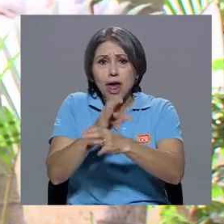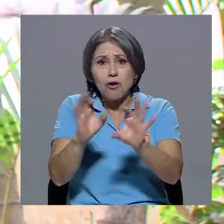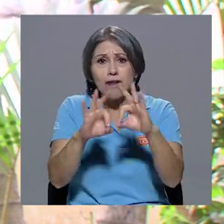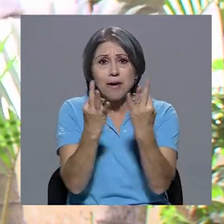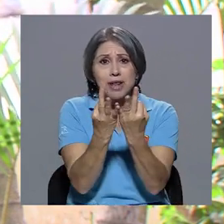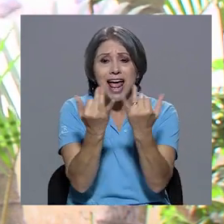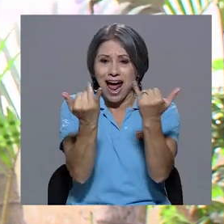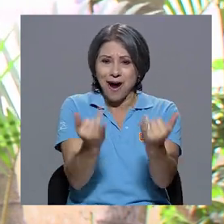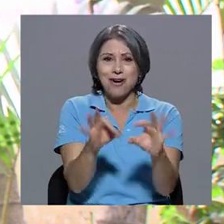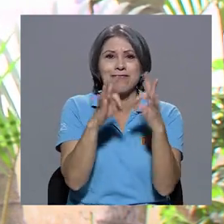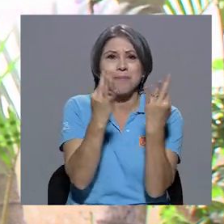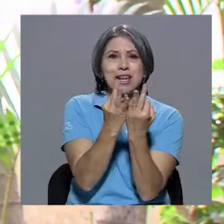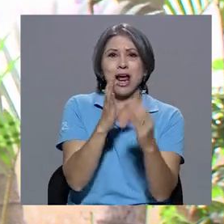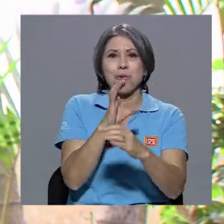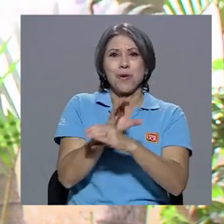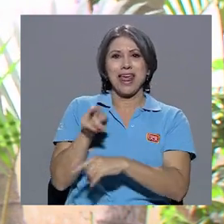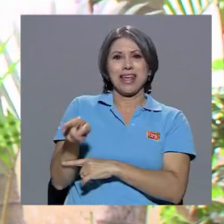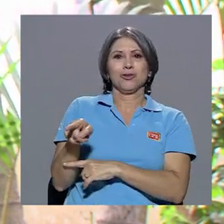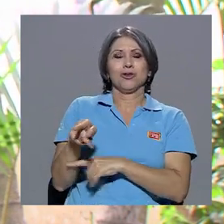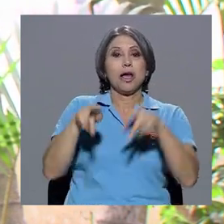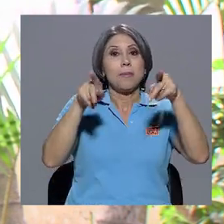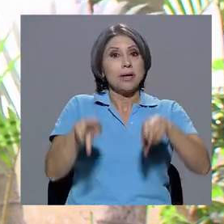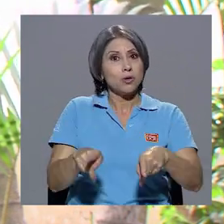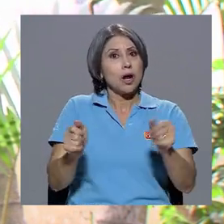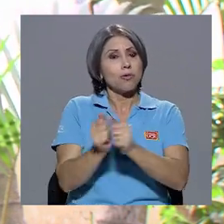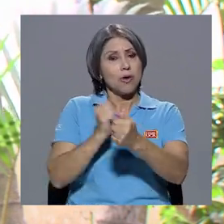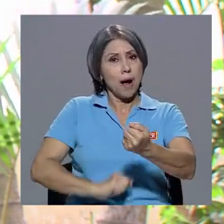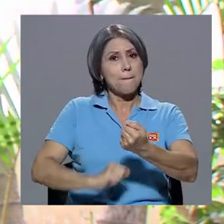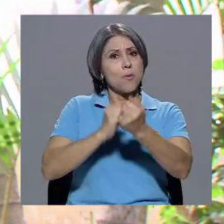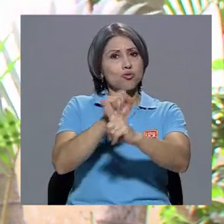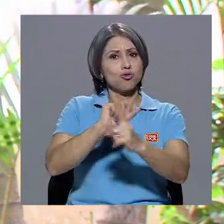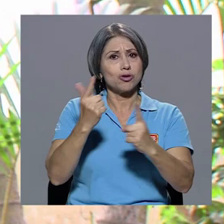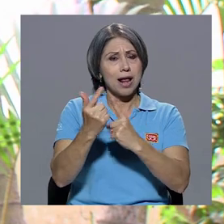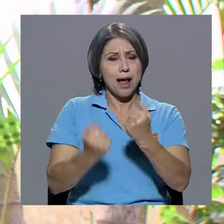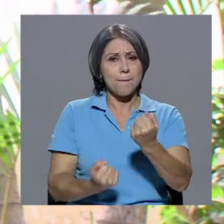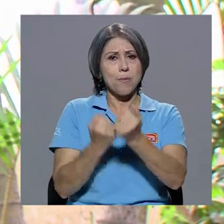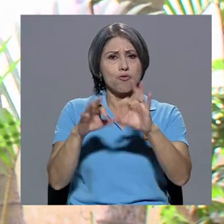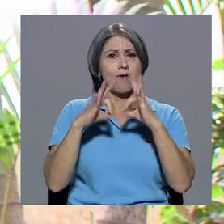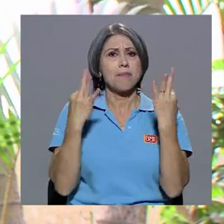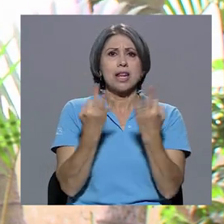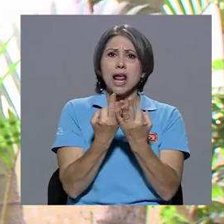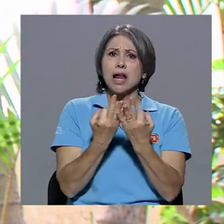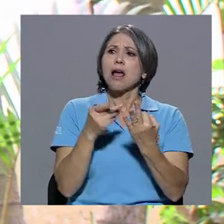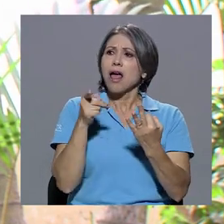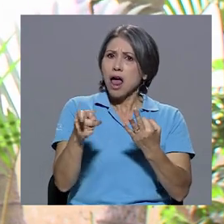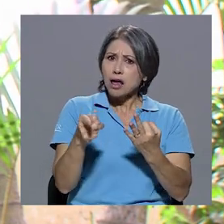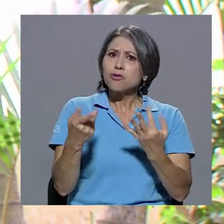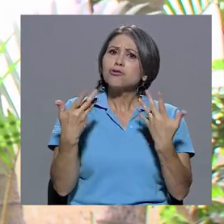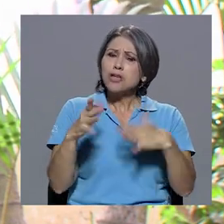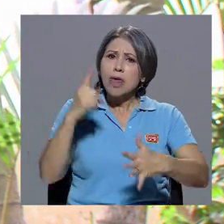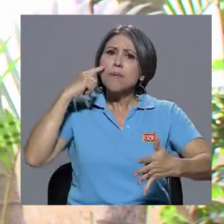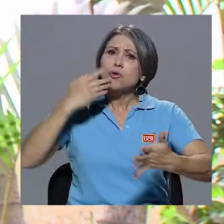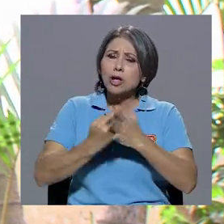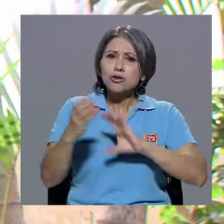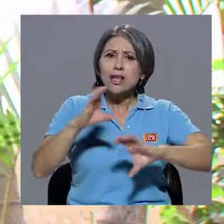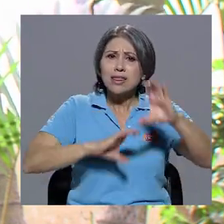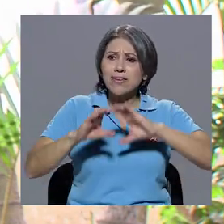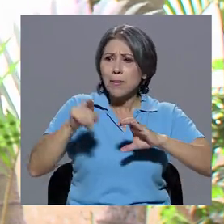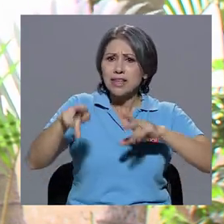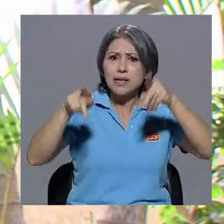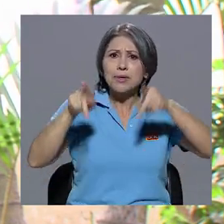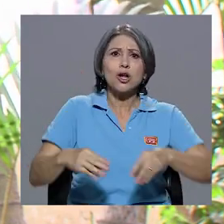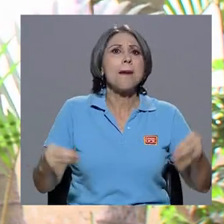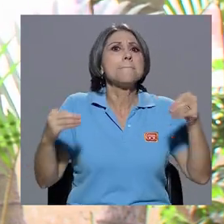su familia los cuida. Y una persona que tiene apoyo social, principalmente un apoyo familiar, son personas que se mostró también científicamente que tienen